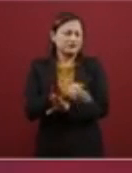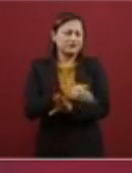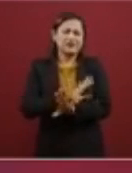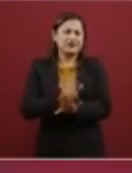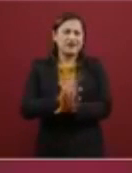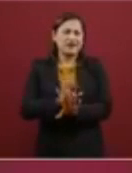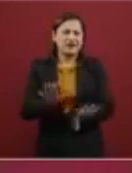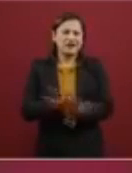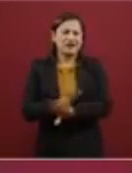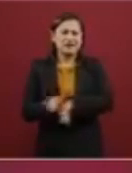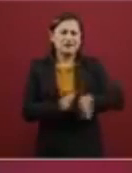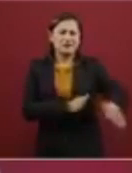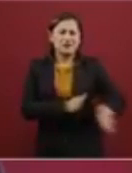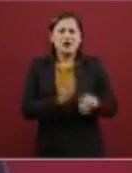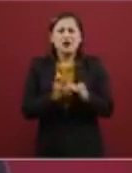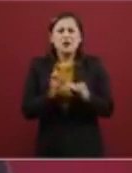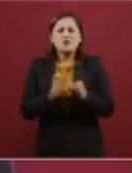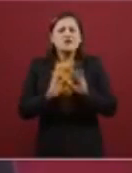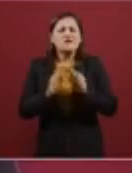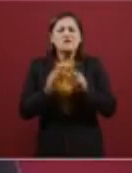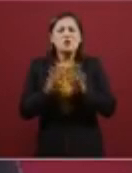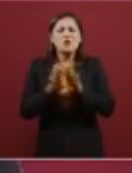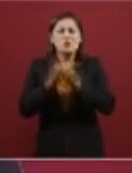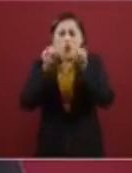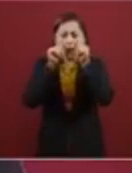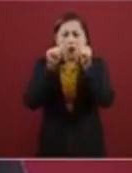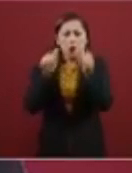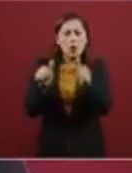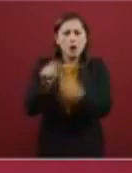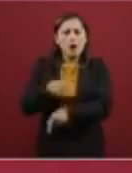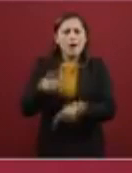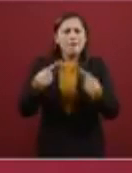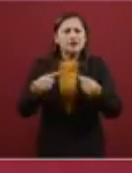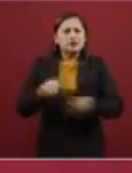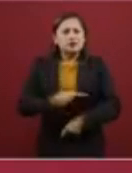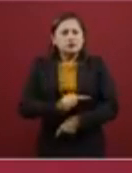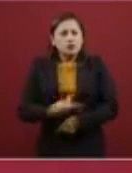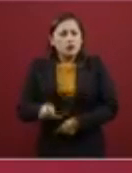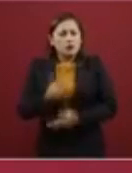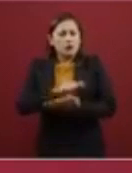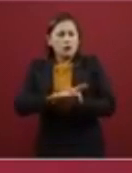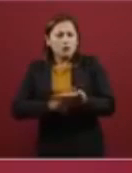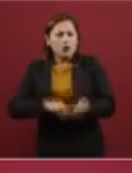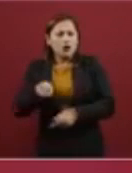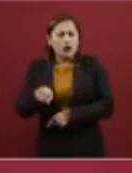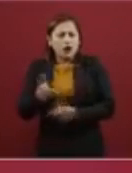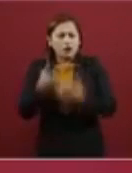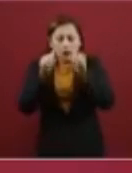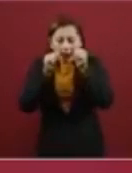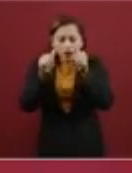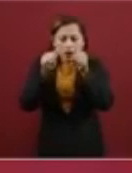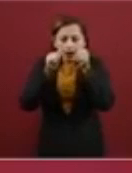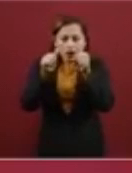la gente humilde, a la gente pobre, para que, sobre todo los